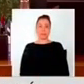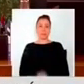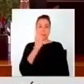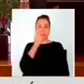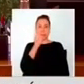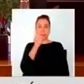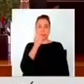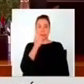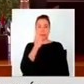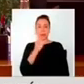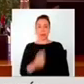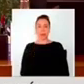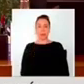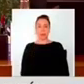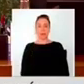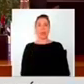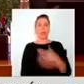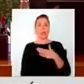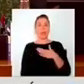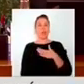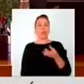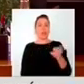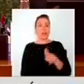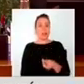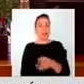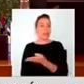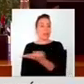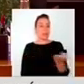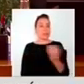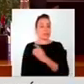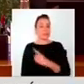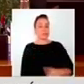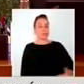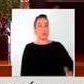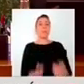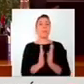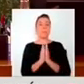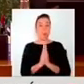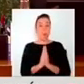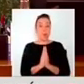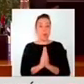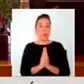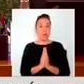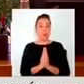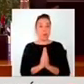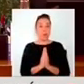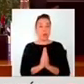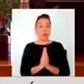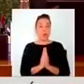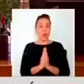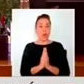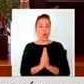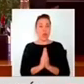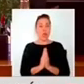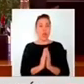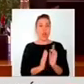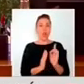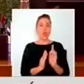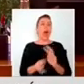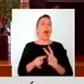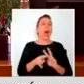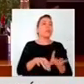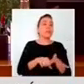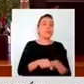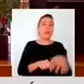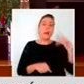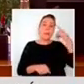Quiero reiterar a los honorables, por favor, que no empleemos triquiñuelas para